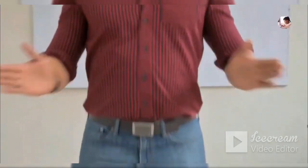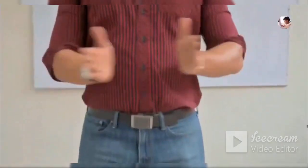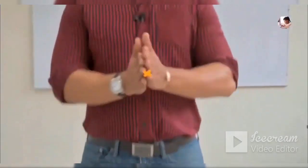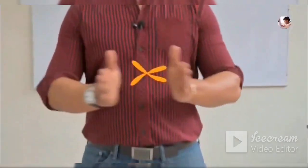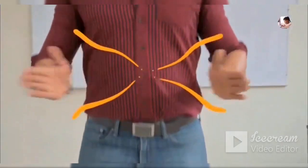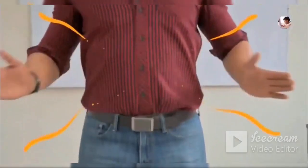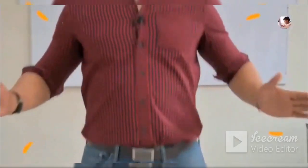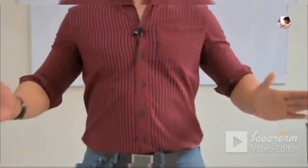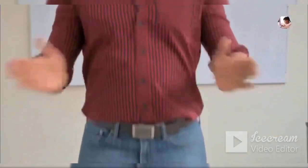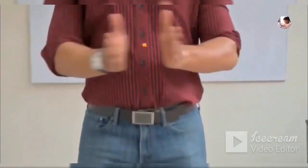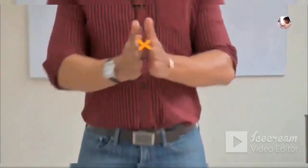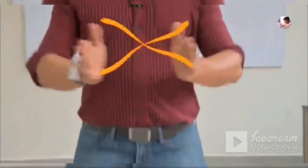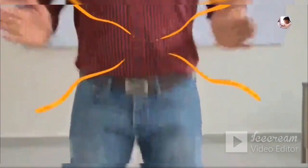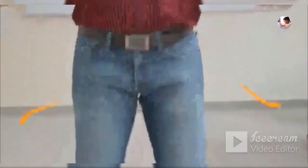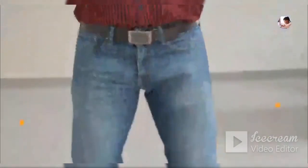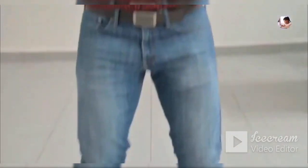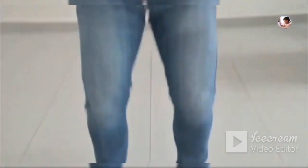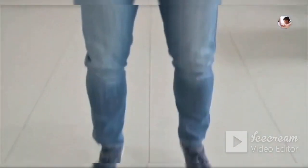aplausos al frente.